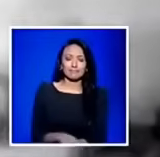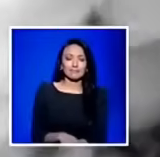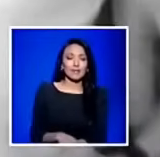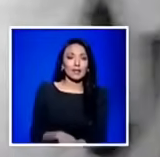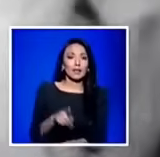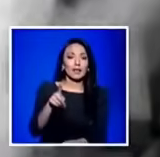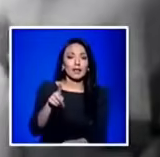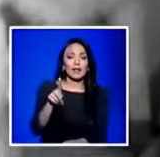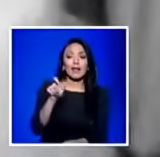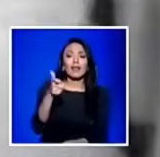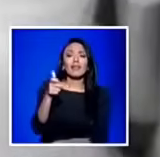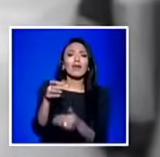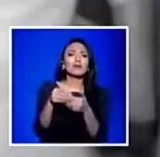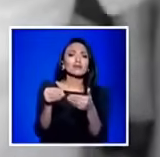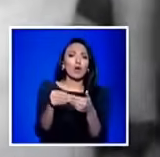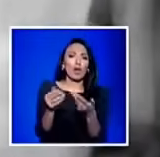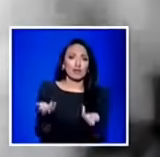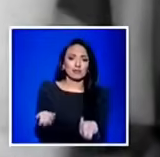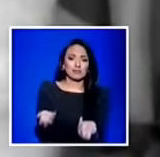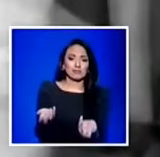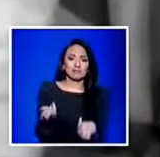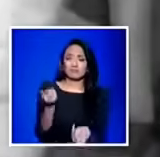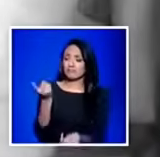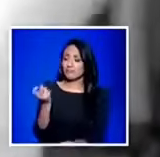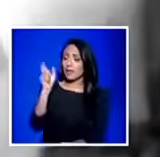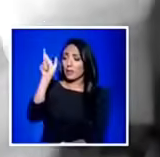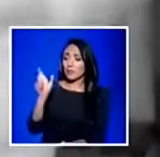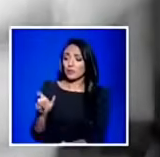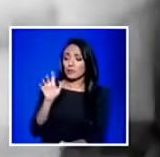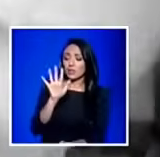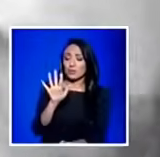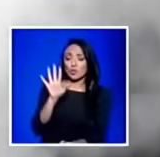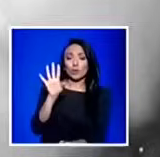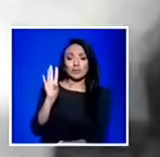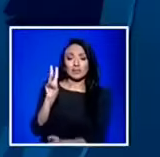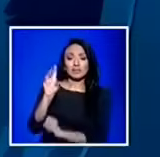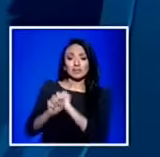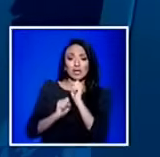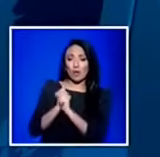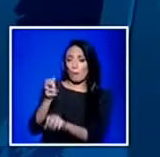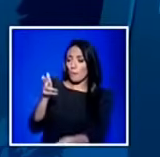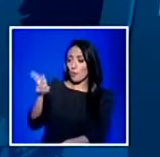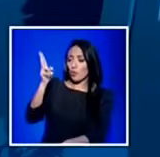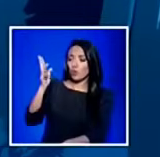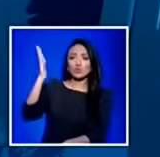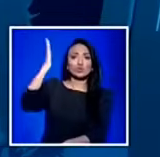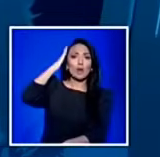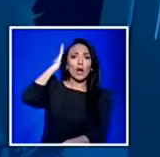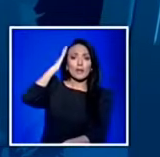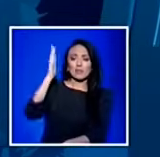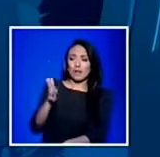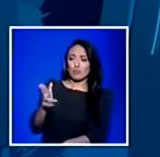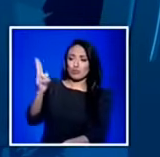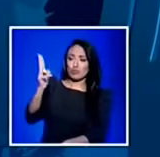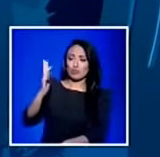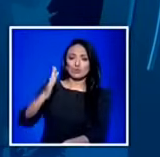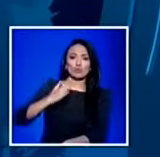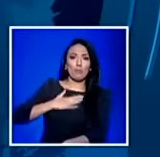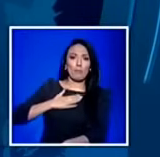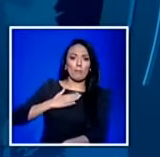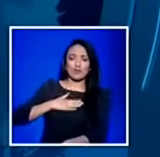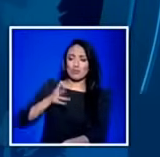Por menos de $10, Milton Rivera, de 56 años, recibió un disparo en la cabeza y el pecho cuando conducía un bus de la